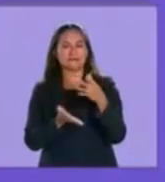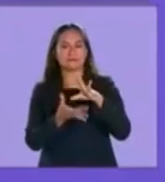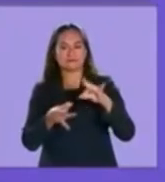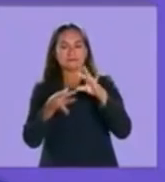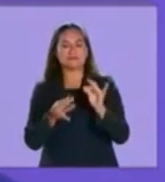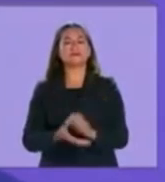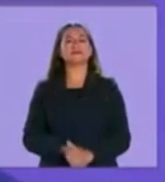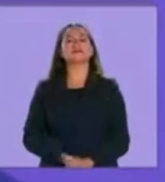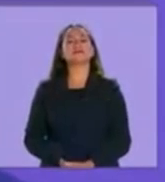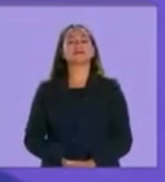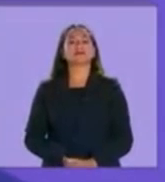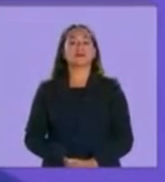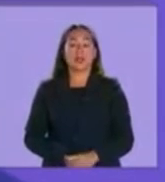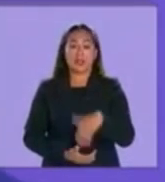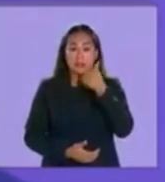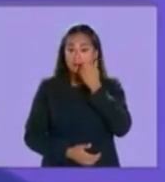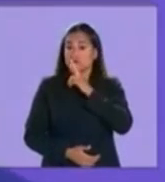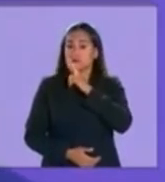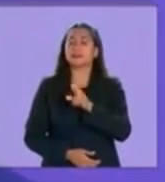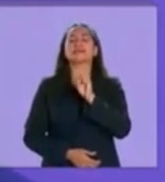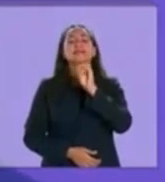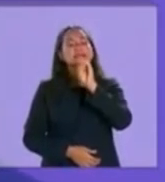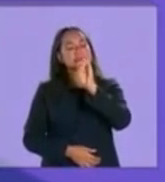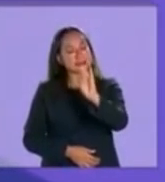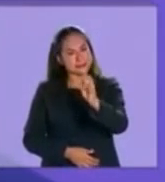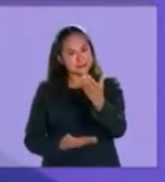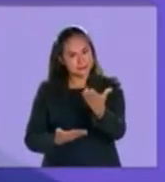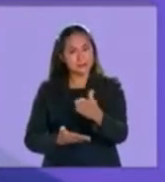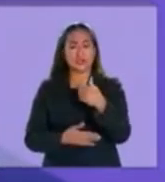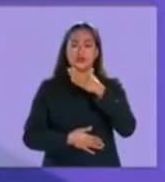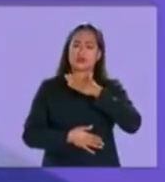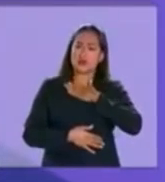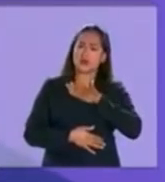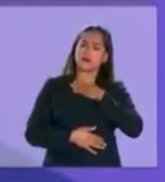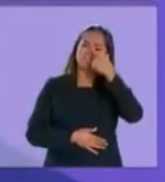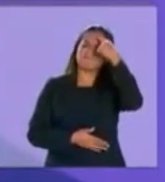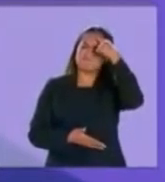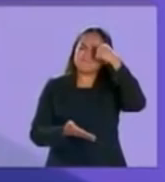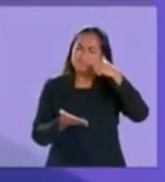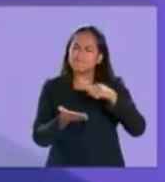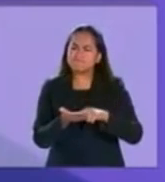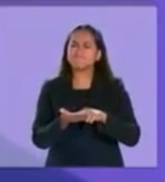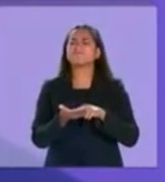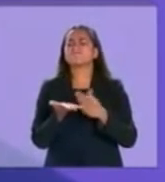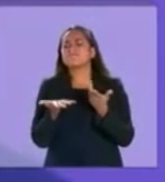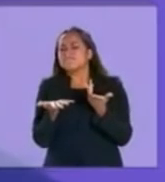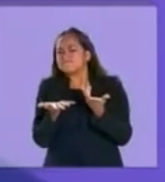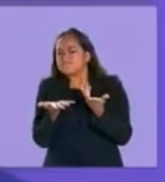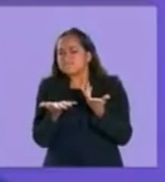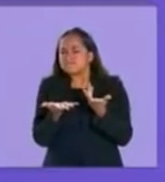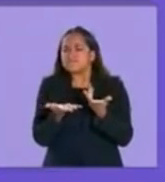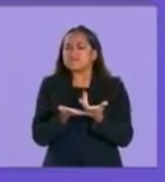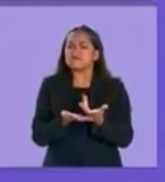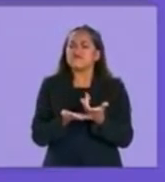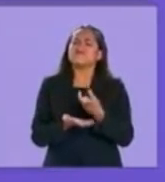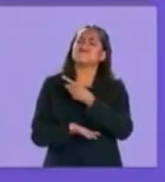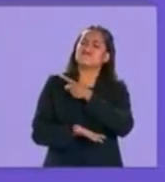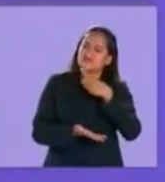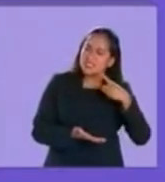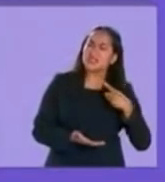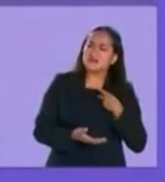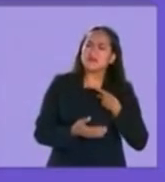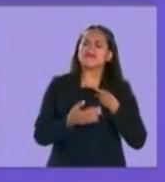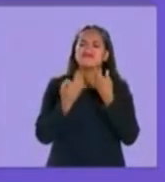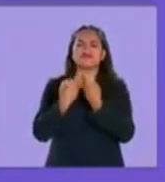señor tiene una réplica si este yo creo que se debe de fortalecer la economía